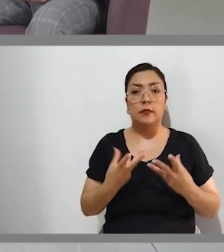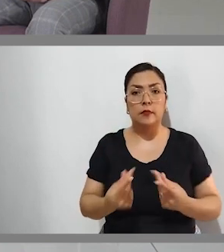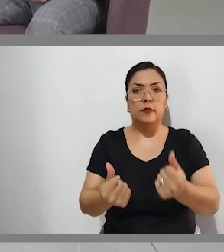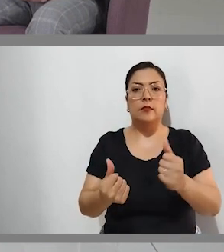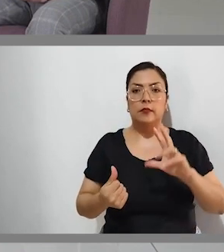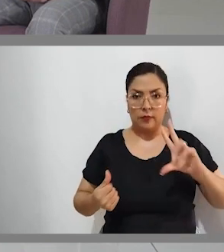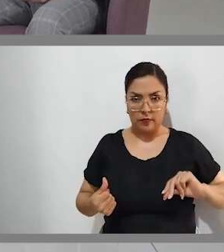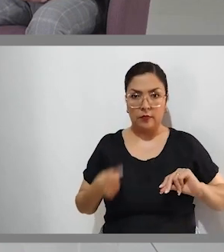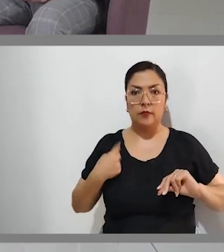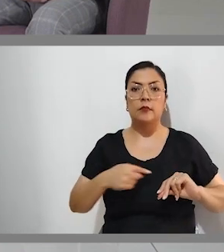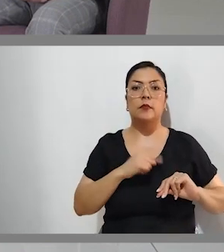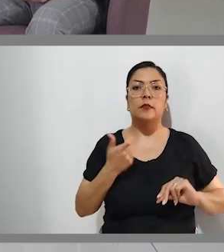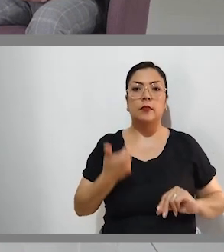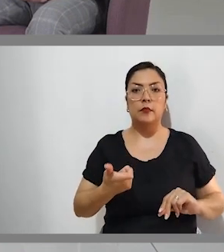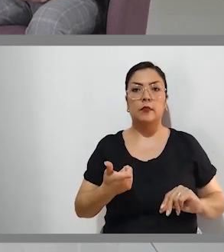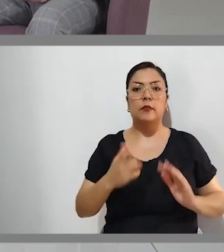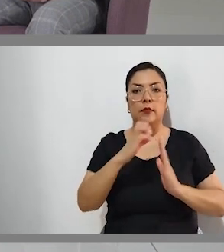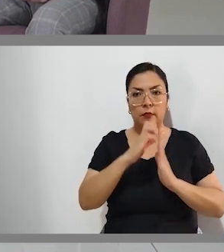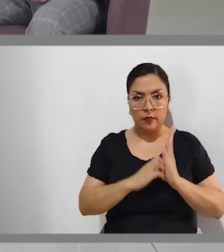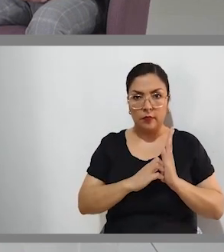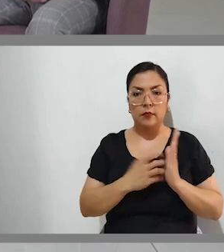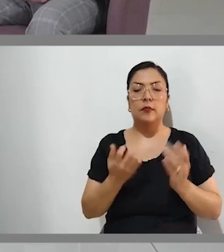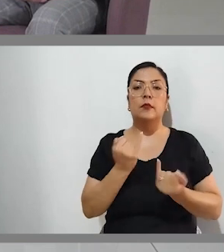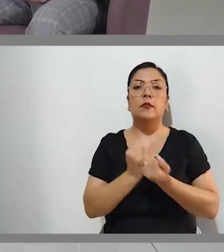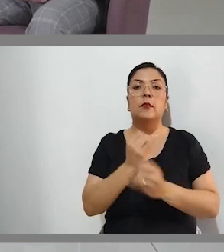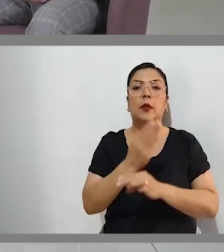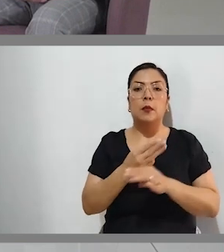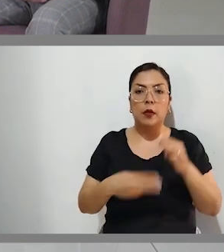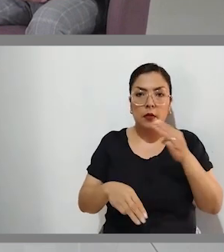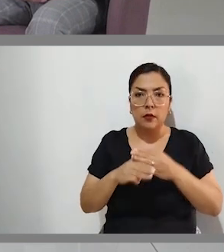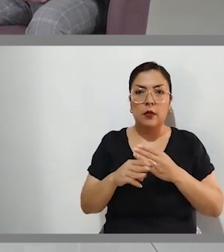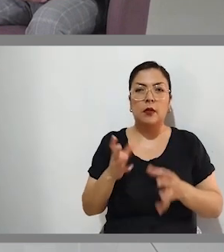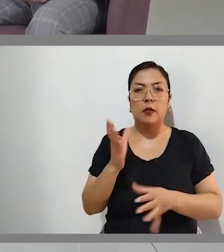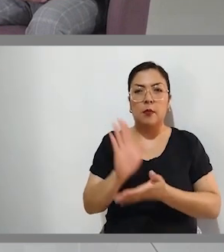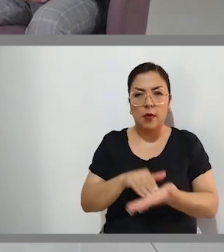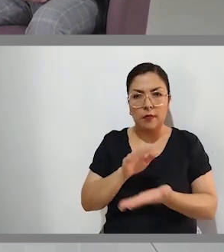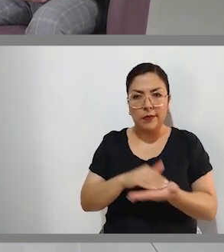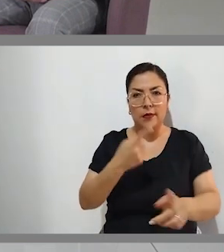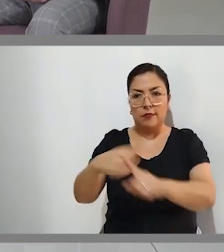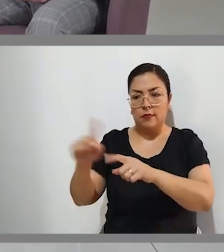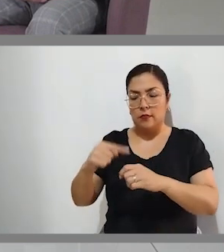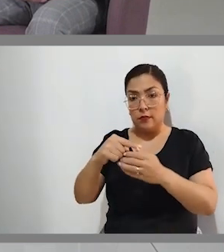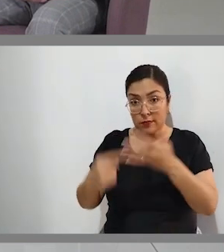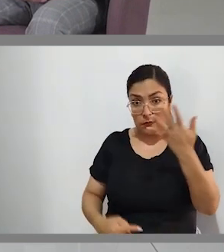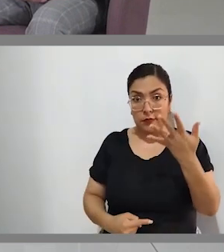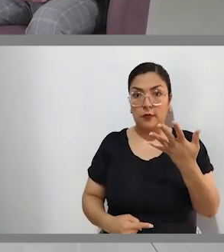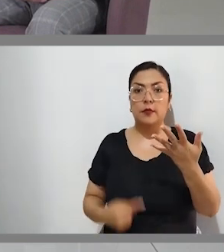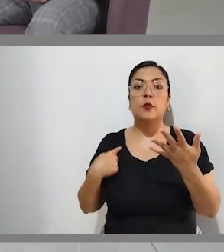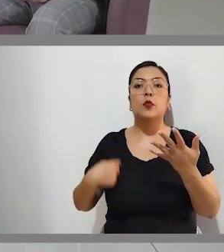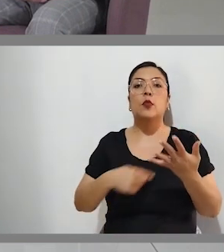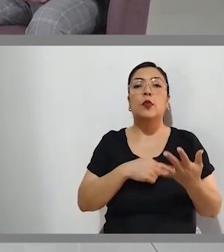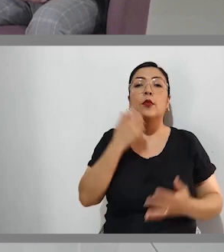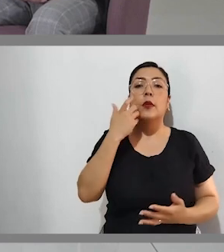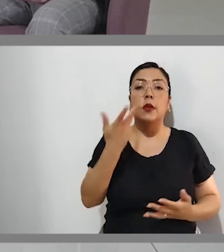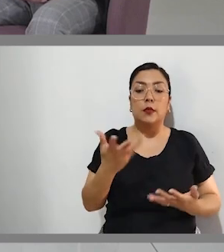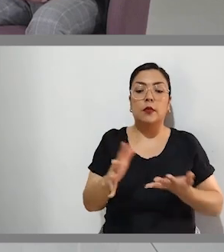reciclables. Nuestro material, que al final de cuentas se divide en documentación y material electoral, buscamos también que pueda